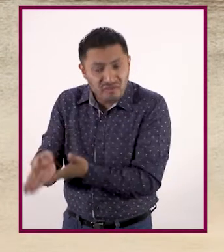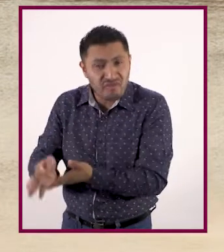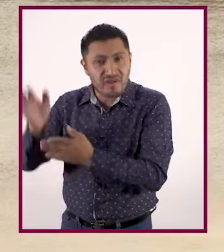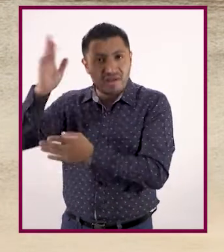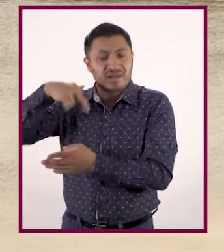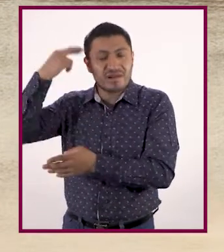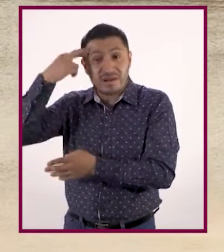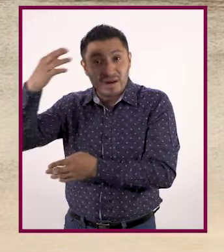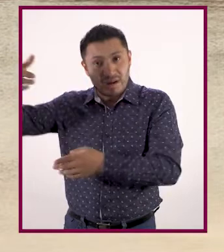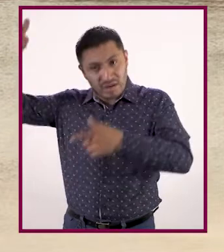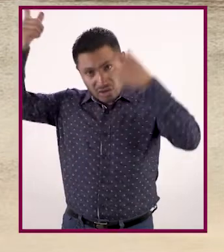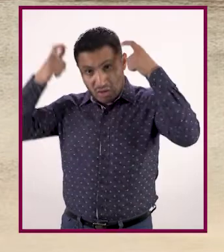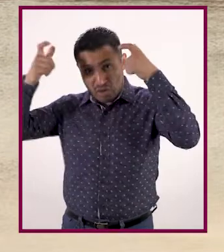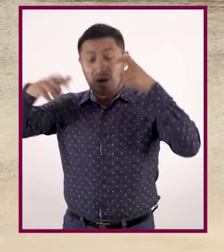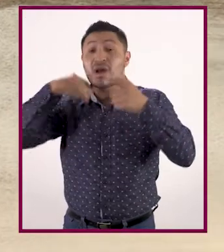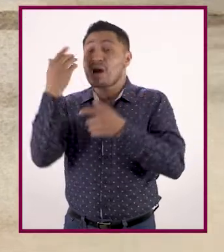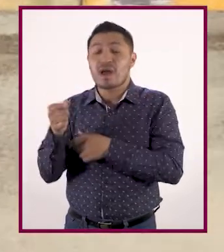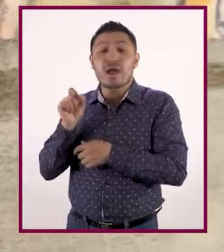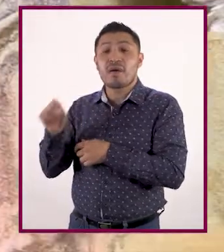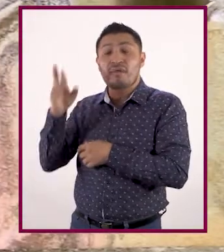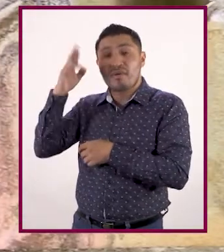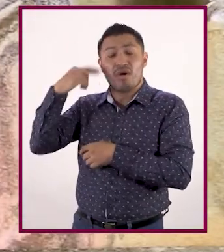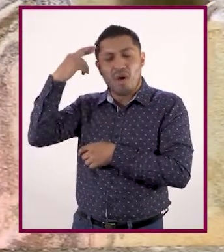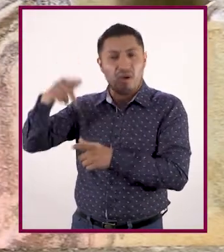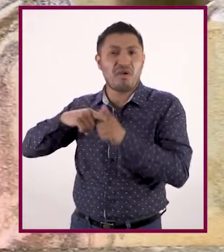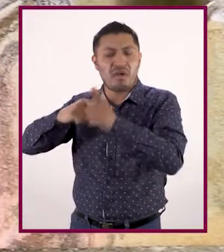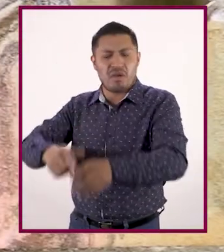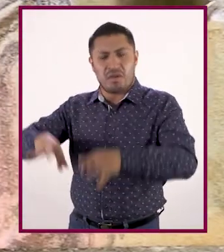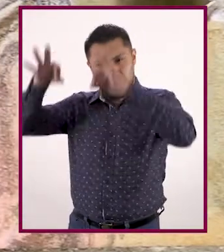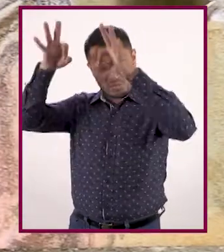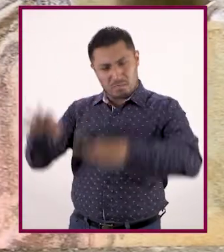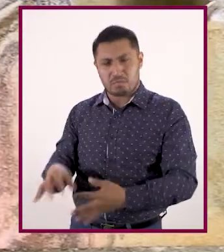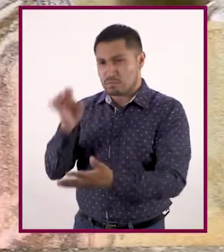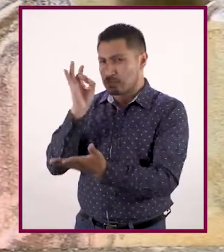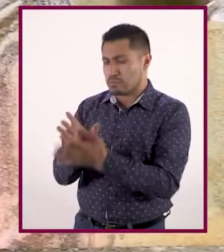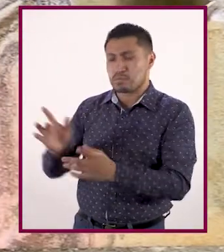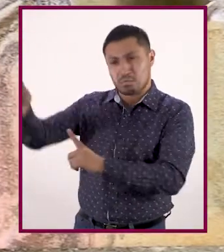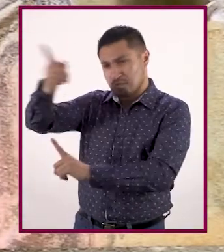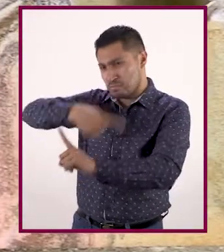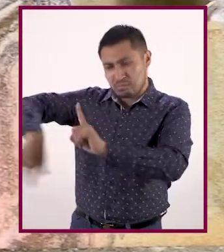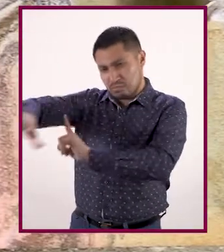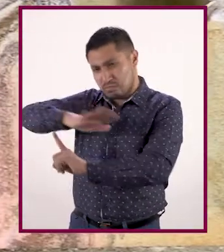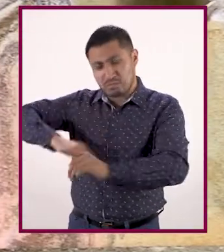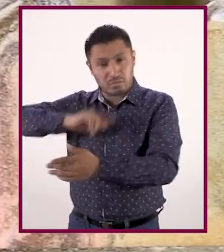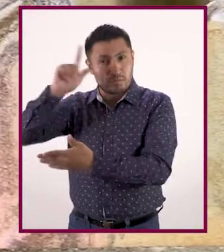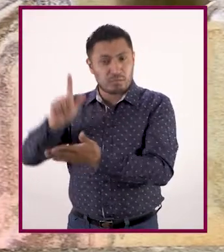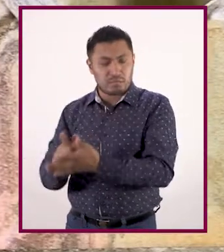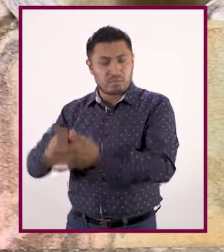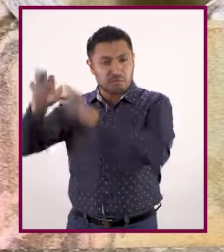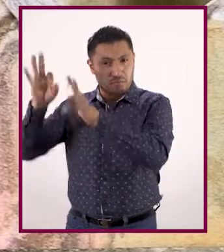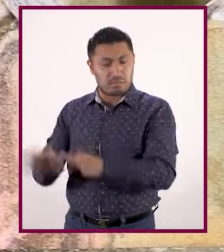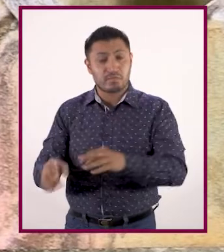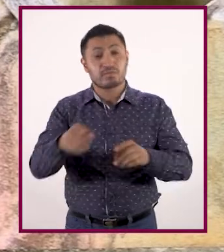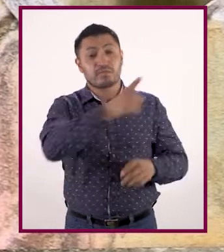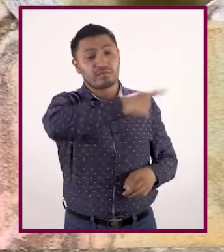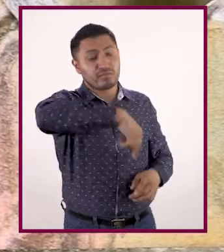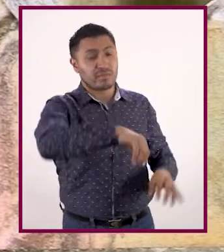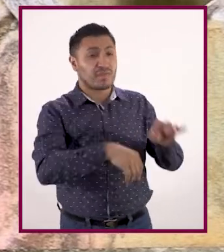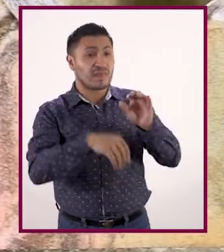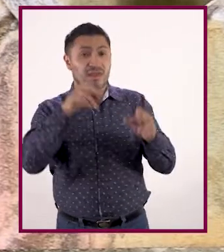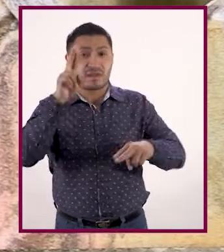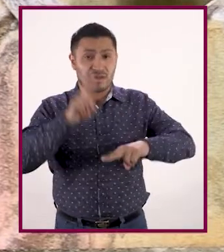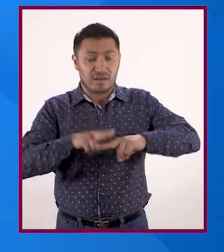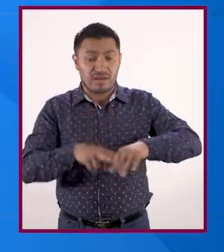corona y quienes querían que el rey conservará el poder absoluto sobre toda la ley del otro lado en las sillas de la